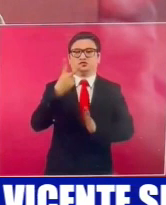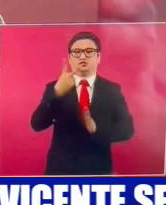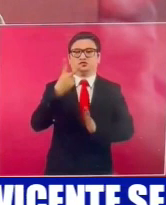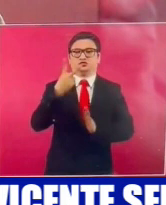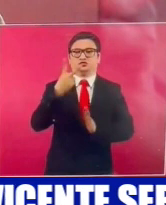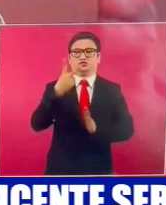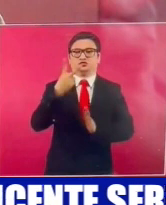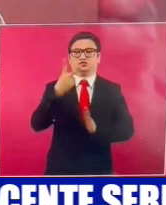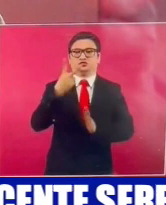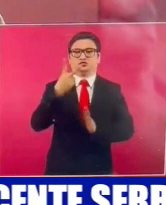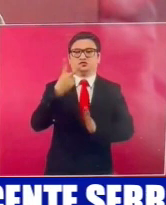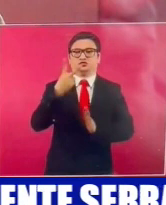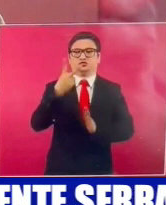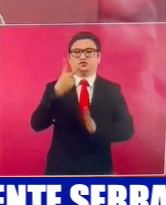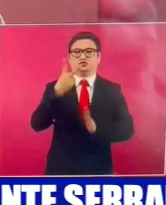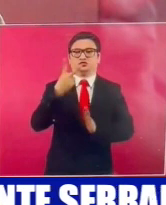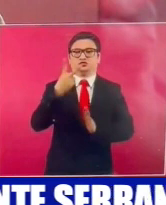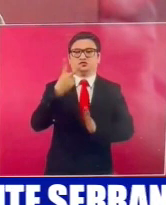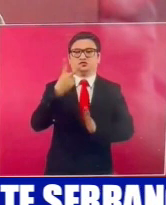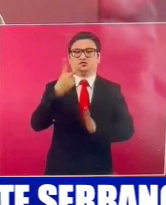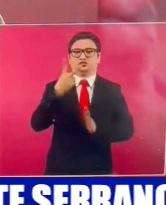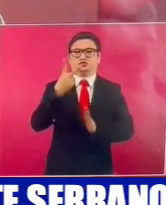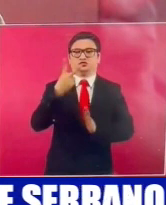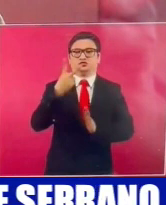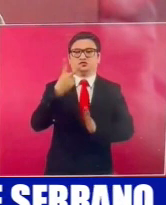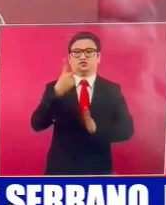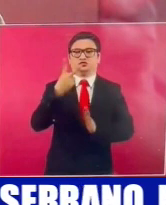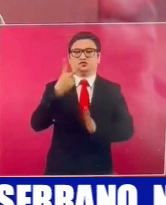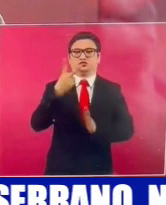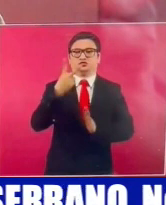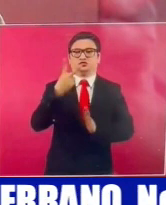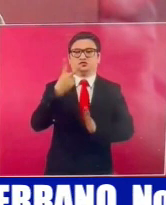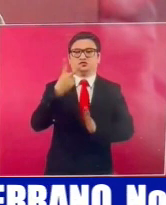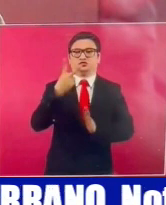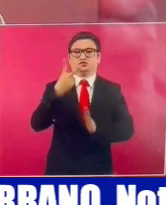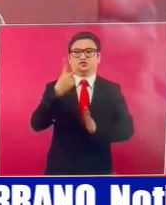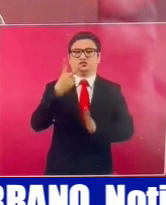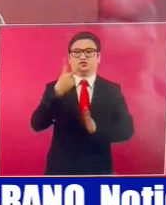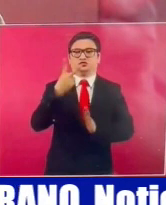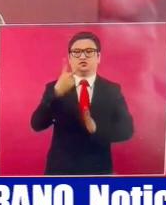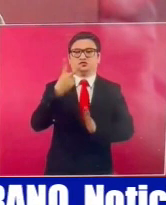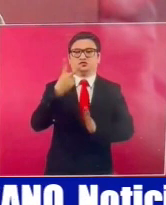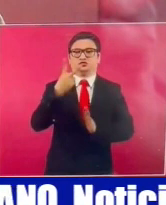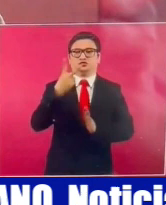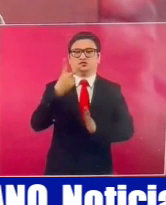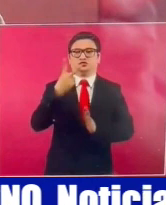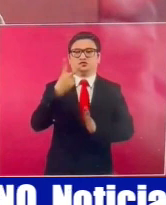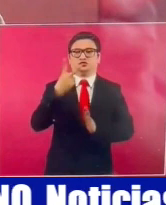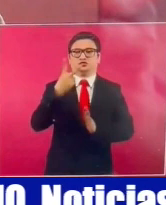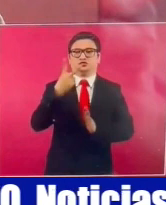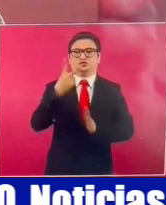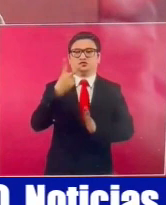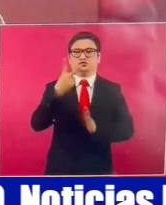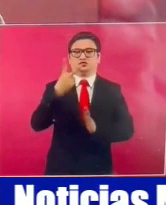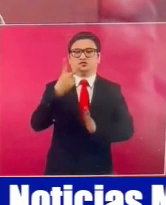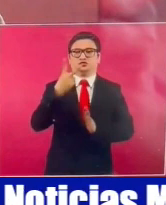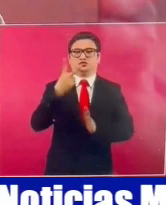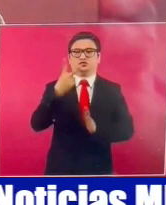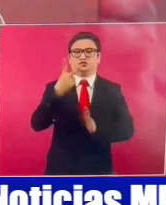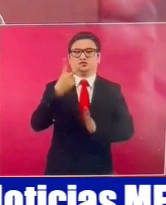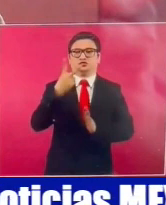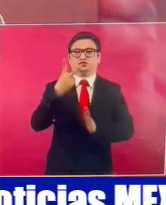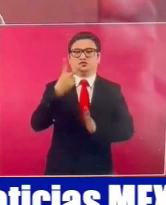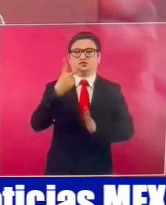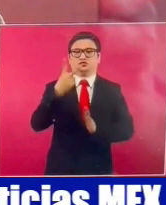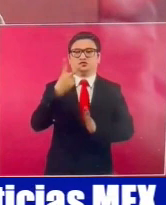y le pone el hashtaglore antenas luego de que Loret de Mola sacar